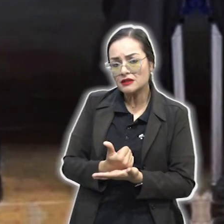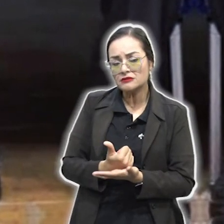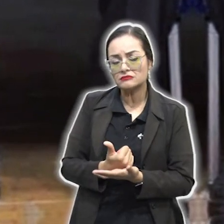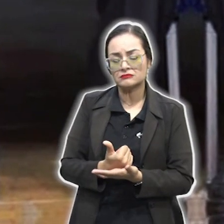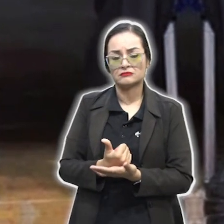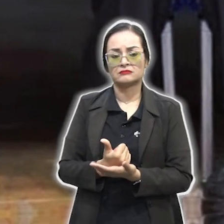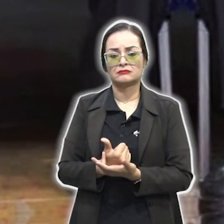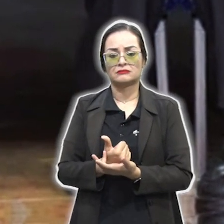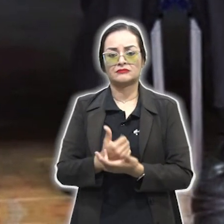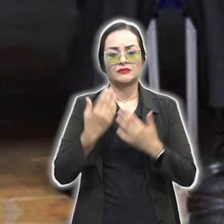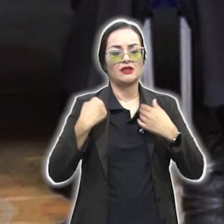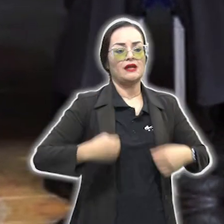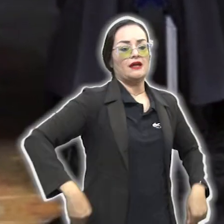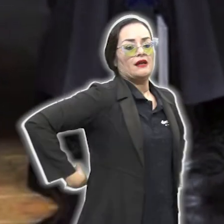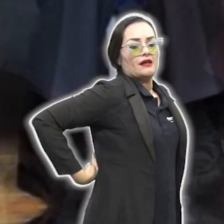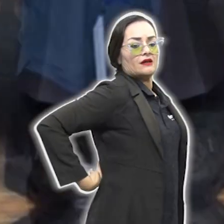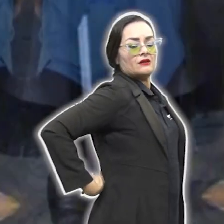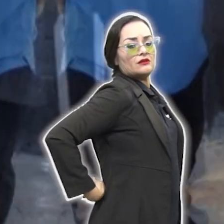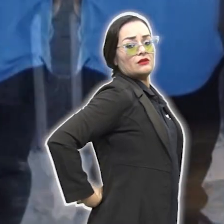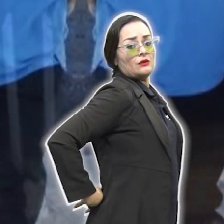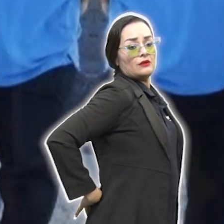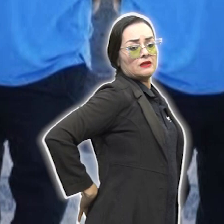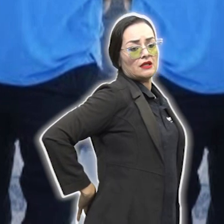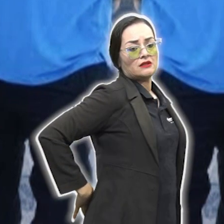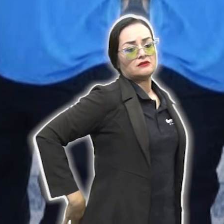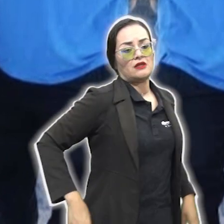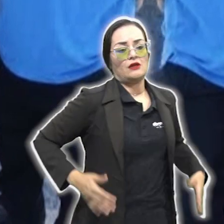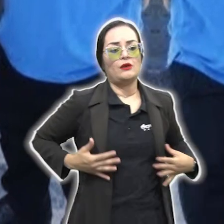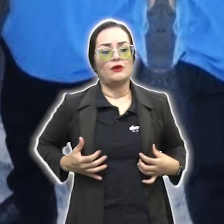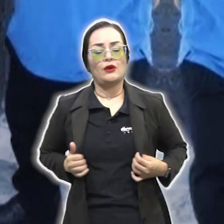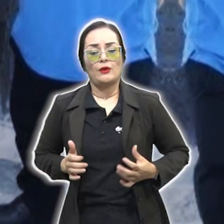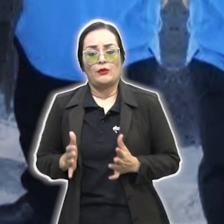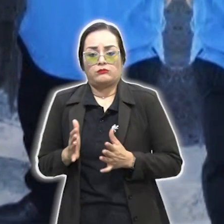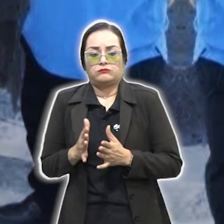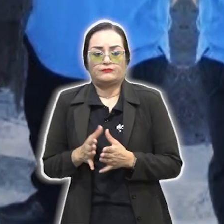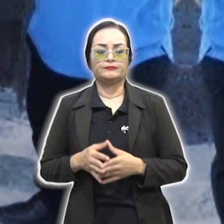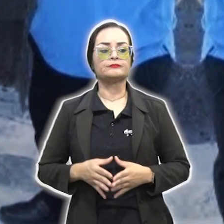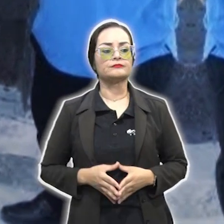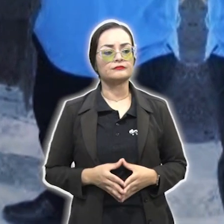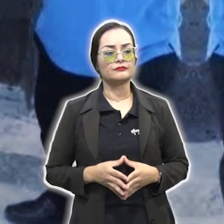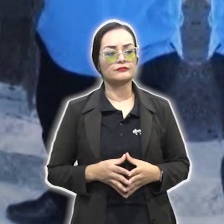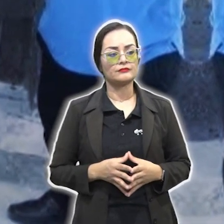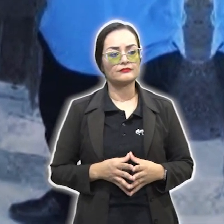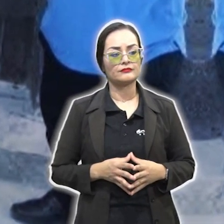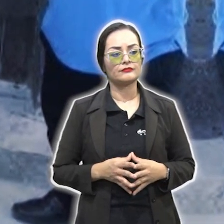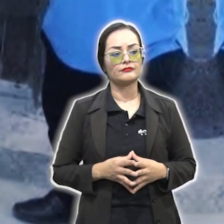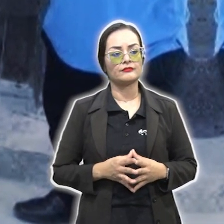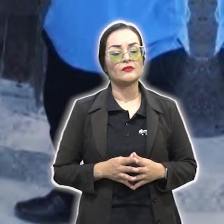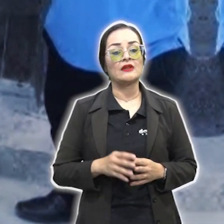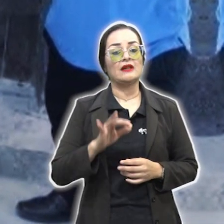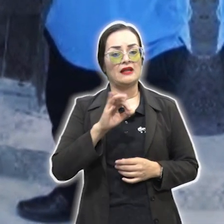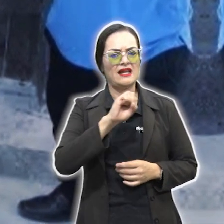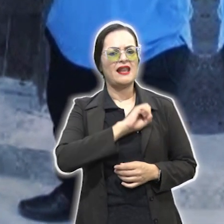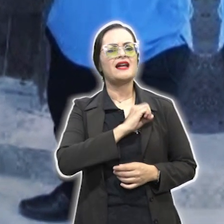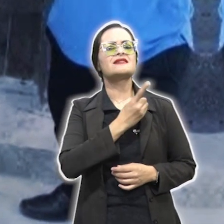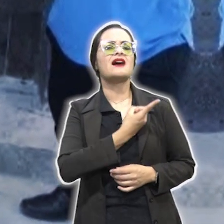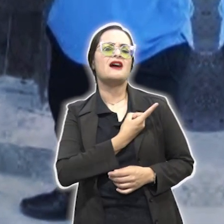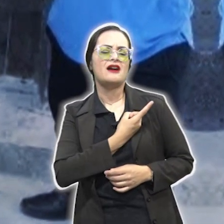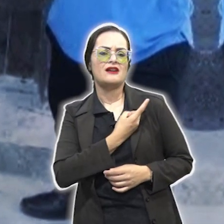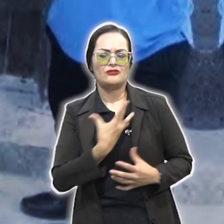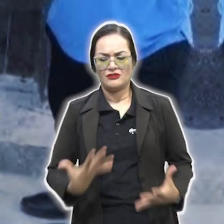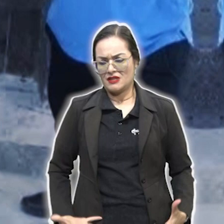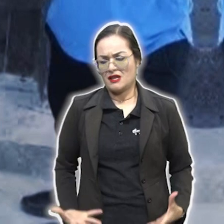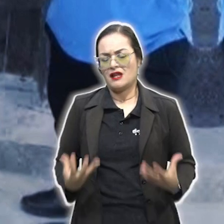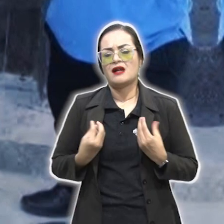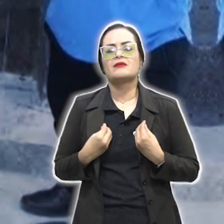baja, curvaturas en la columna vertebral, así como estrechamiento. Algunos de los efectos en la salud y en la